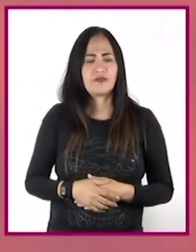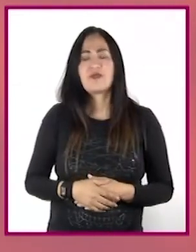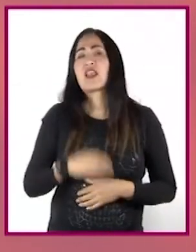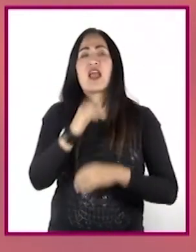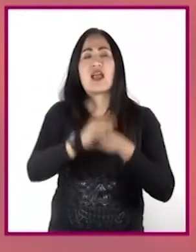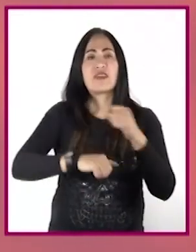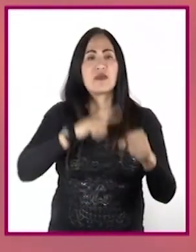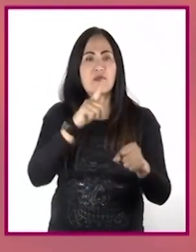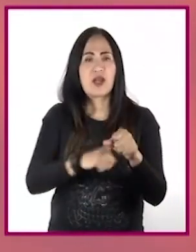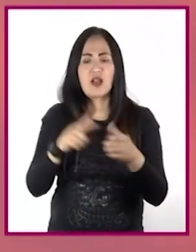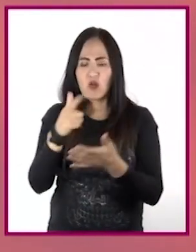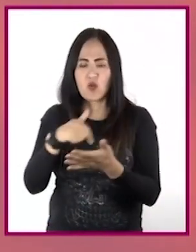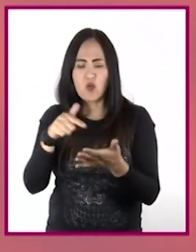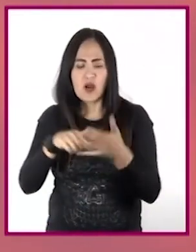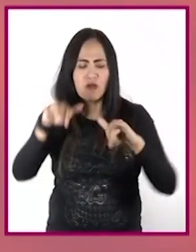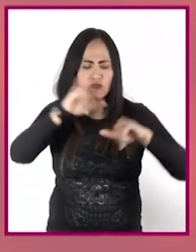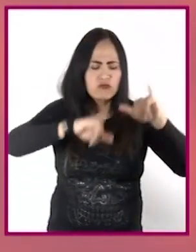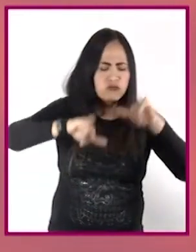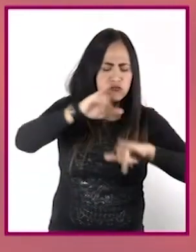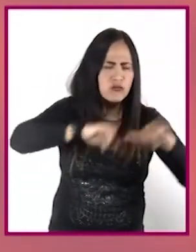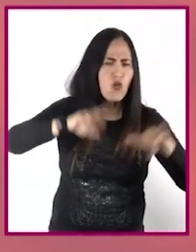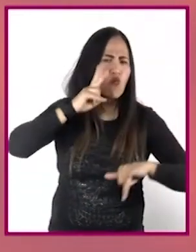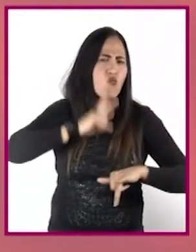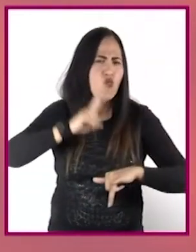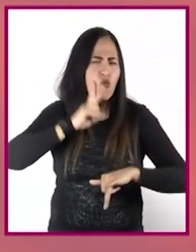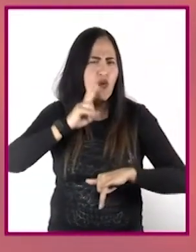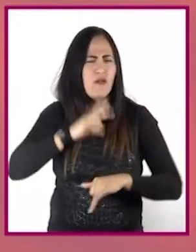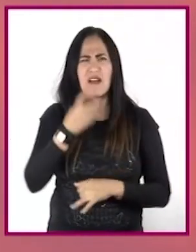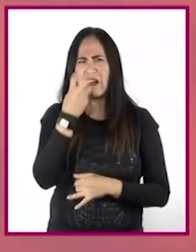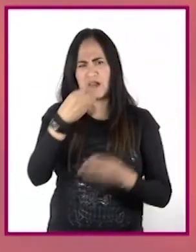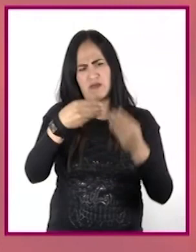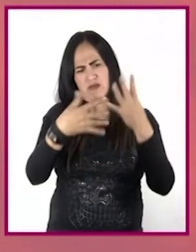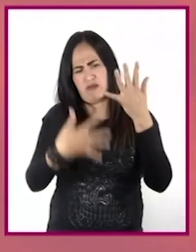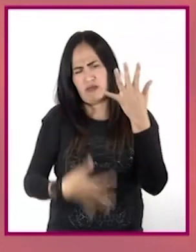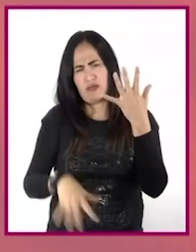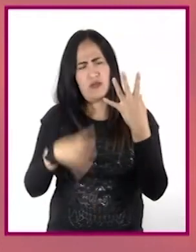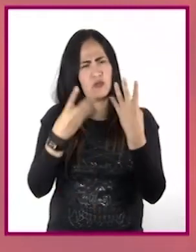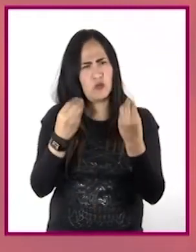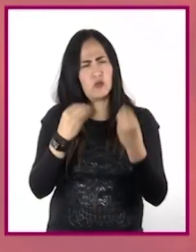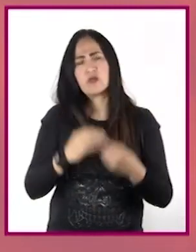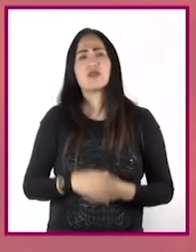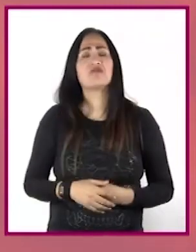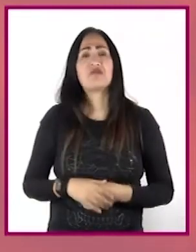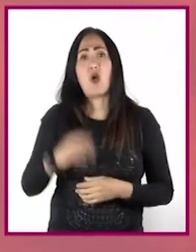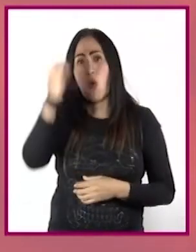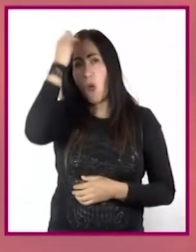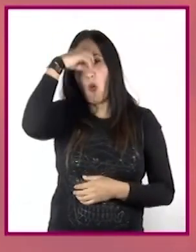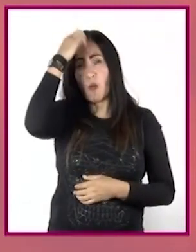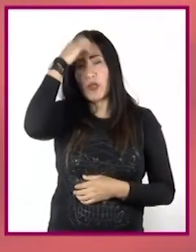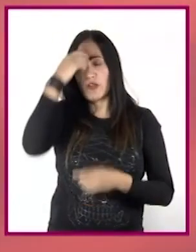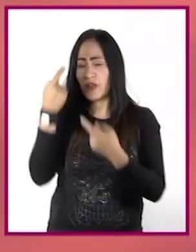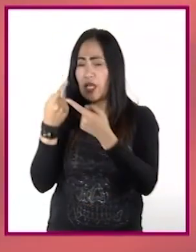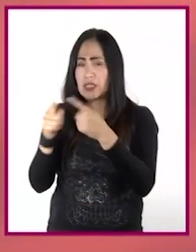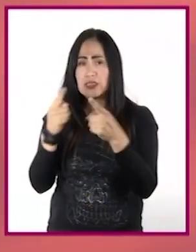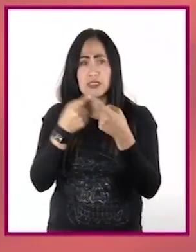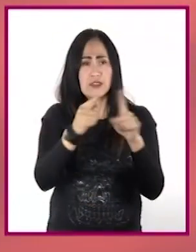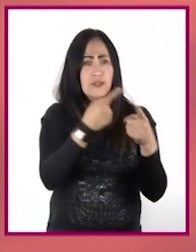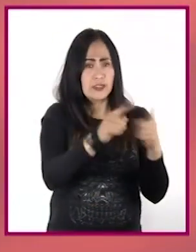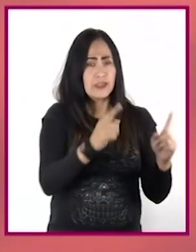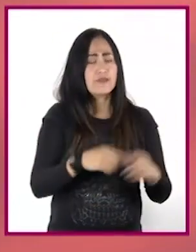experimentación con animales. Aquí entran muchas cosas en juego y, por supuesto, opiniones muy diversas.